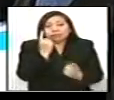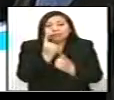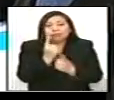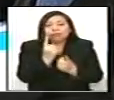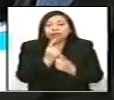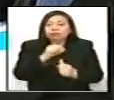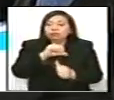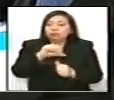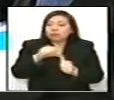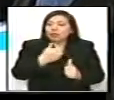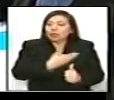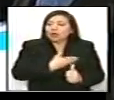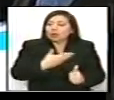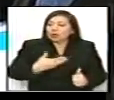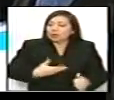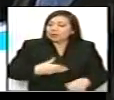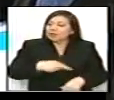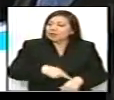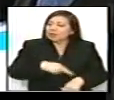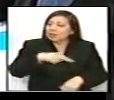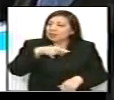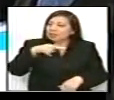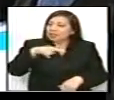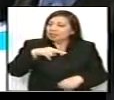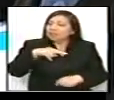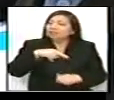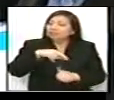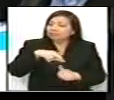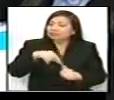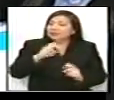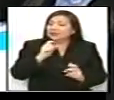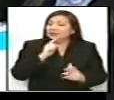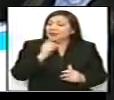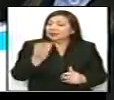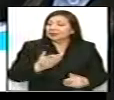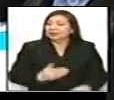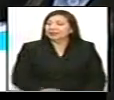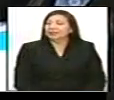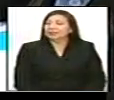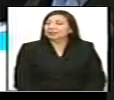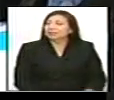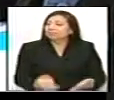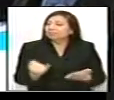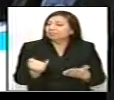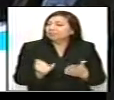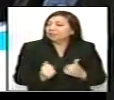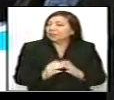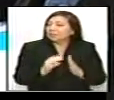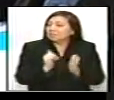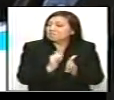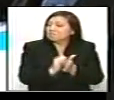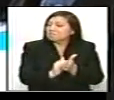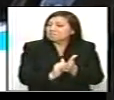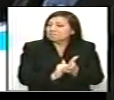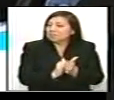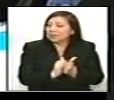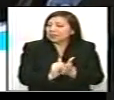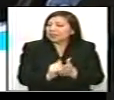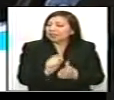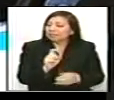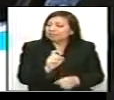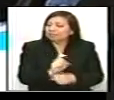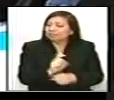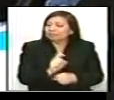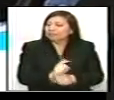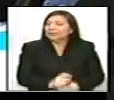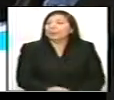alta rotación en los gobiernos regionales. Se han diseñado videos de